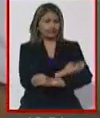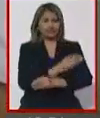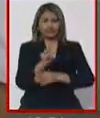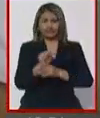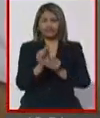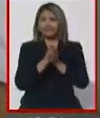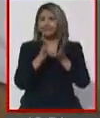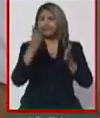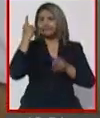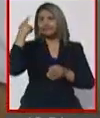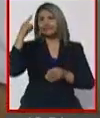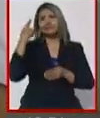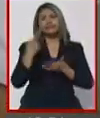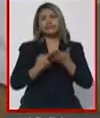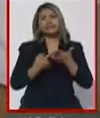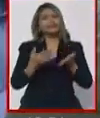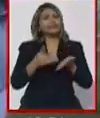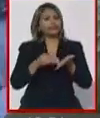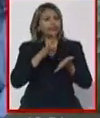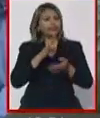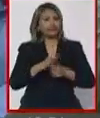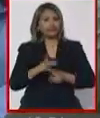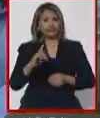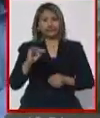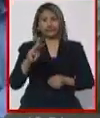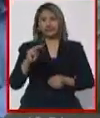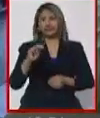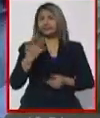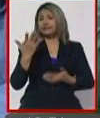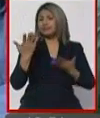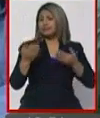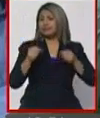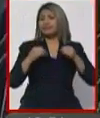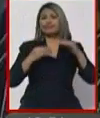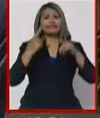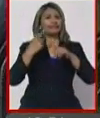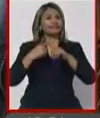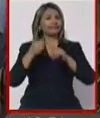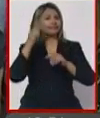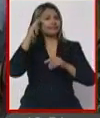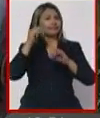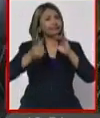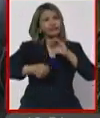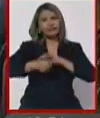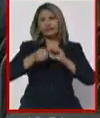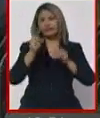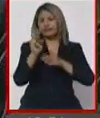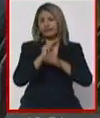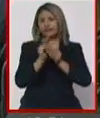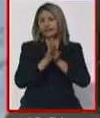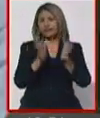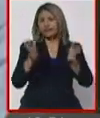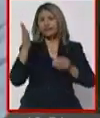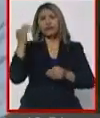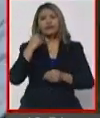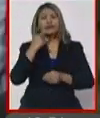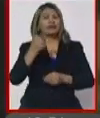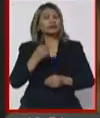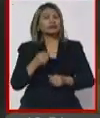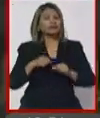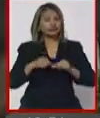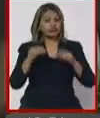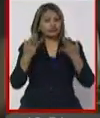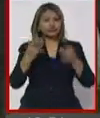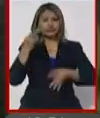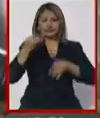al Ministerio Público para que ellos también se ratifiquen. Ramírez asegura que existe parcialidad y encubrimiento por parte del Ministerio Público. Afirma que